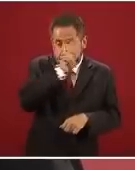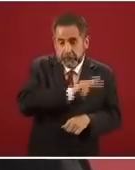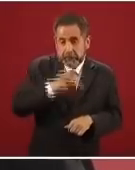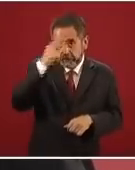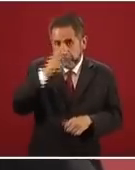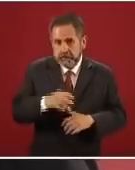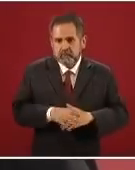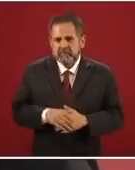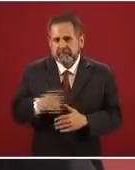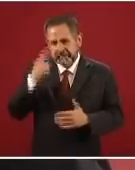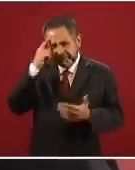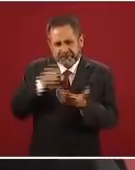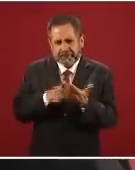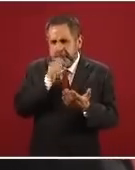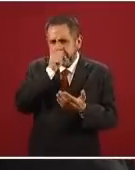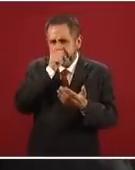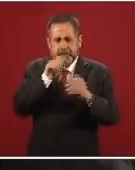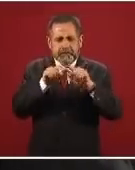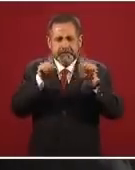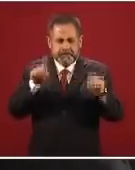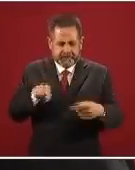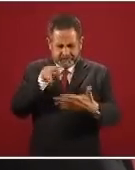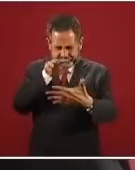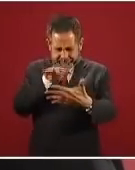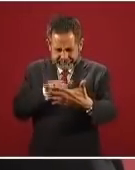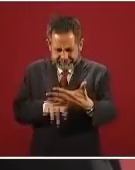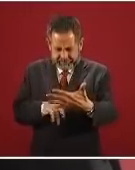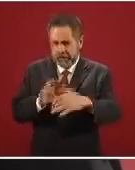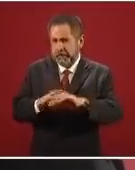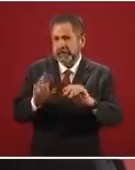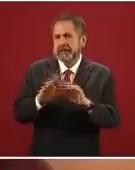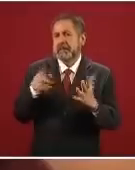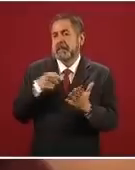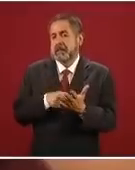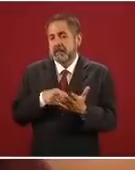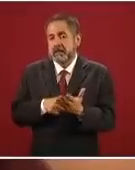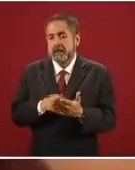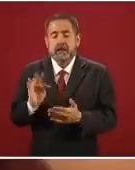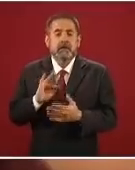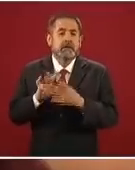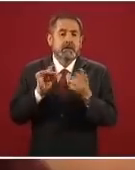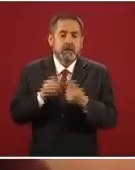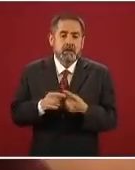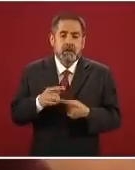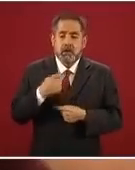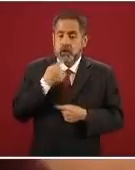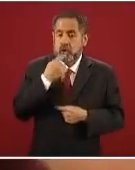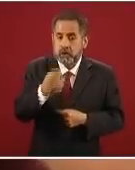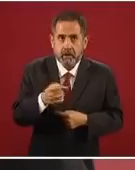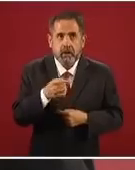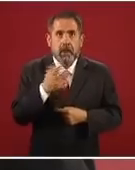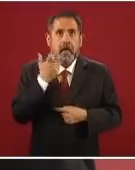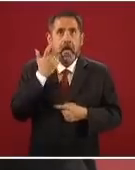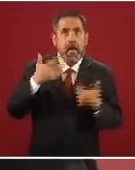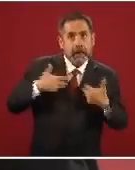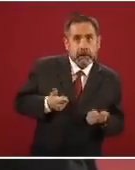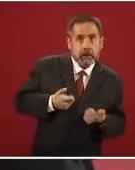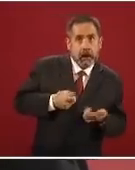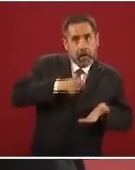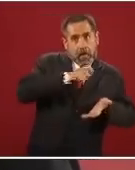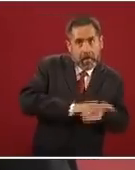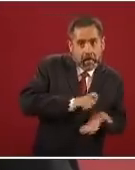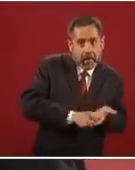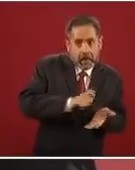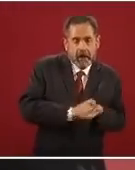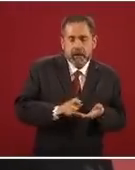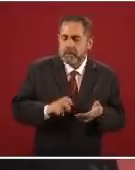país. Yo creo que con eso vamos a tener una versión muy clara, porque si no, una cosa es lo que uno dice, otra cosa es lo que uno entiende, y si lo